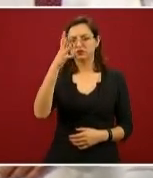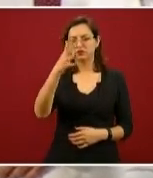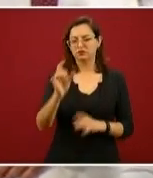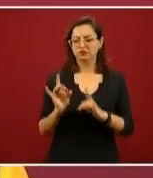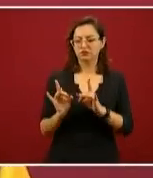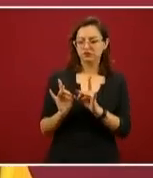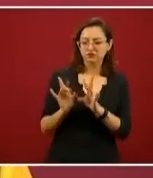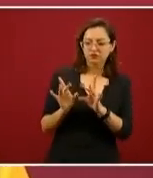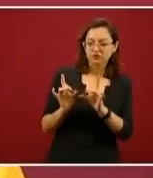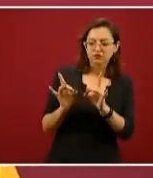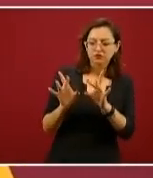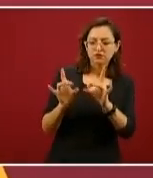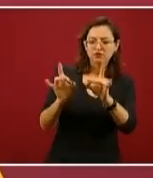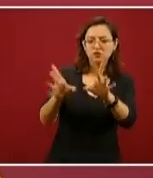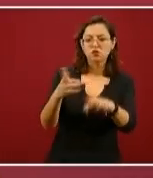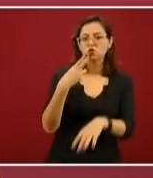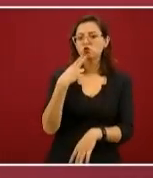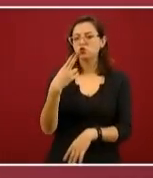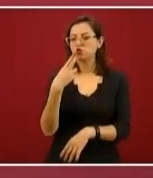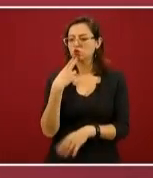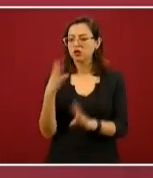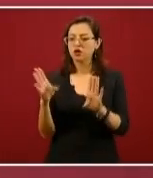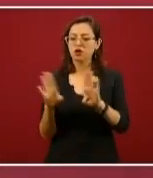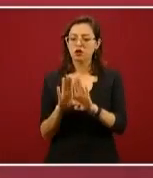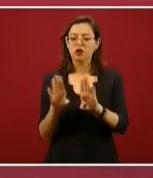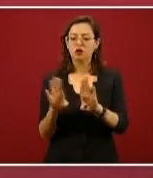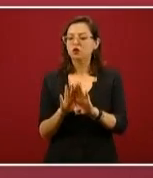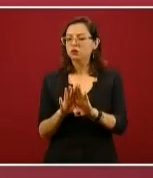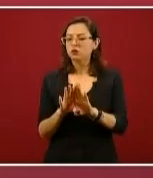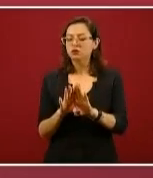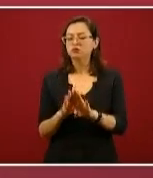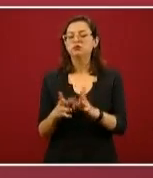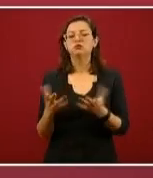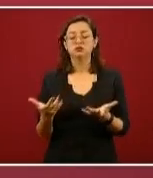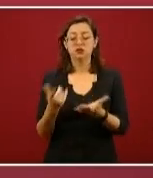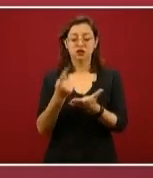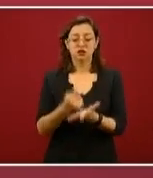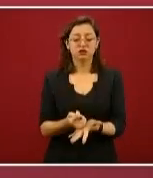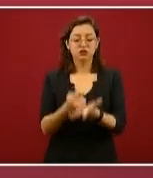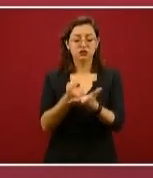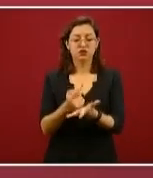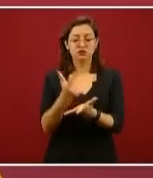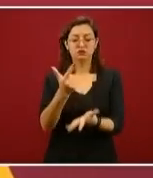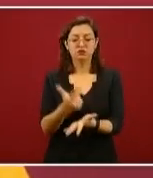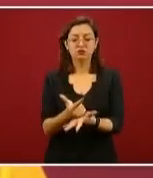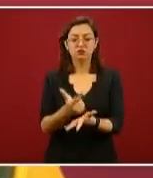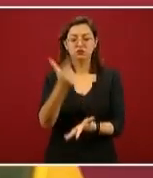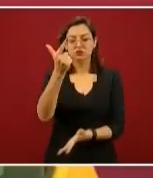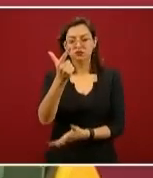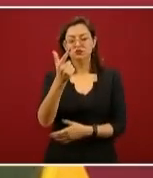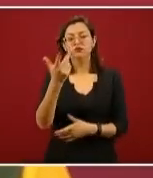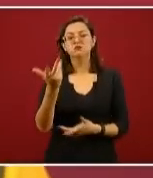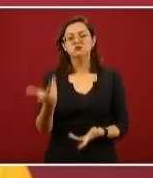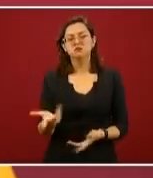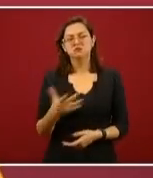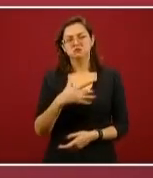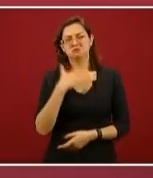determinamos en las instalaciones, y estamos estableciendo que para terapia intensiva, considerando el tiempo que nos